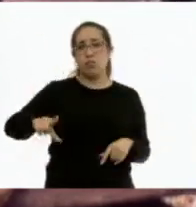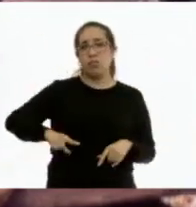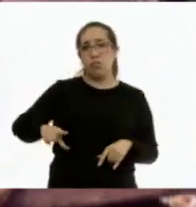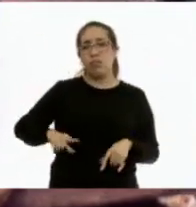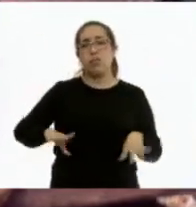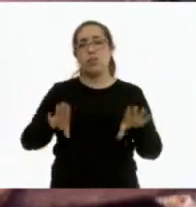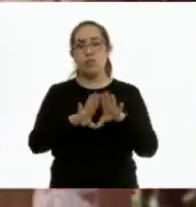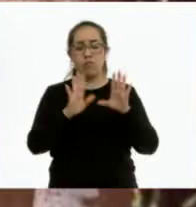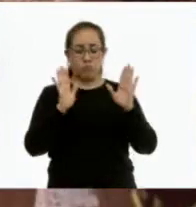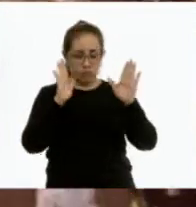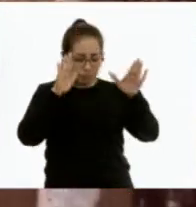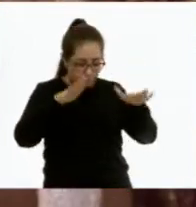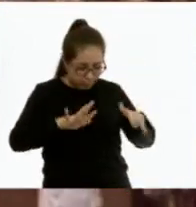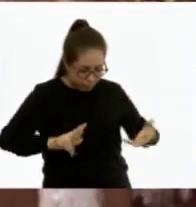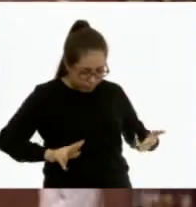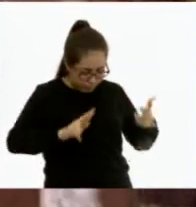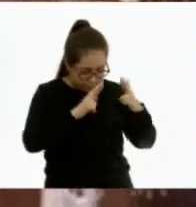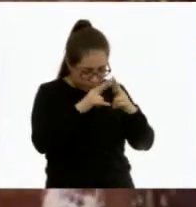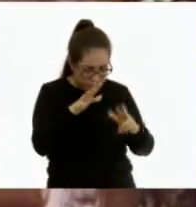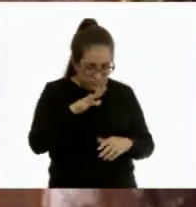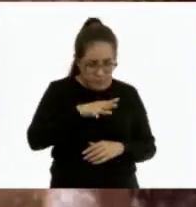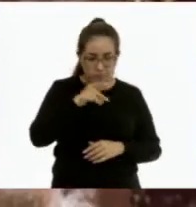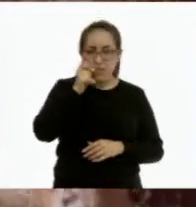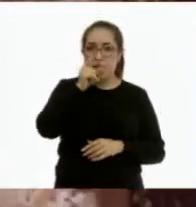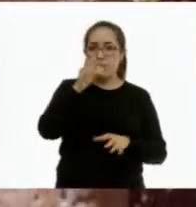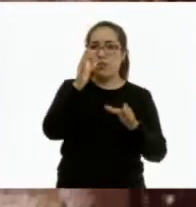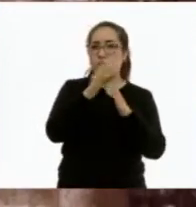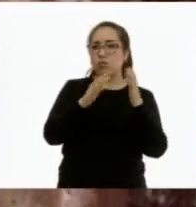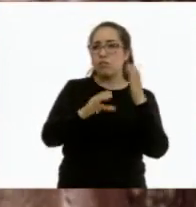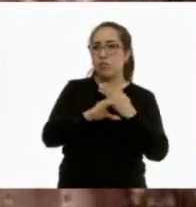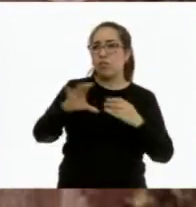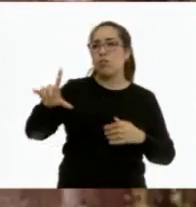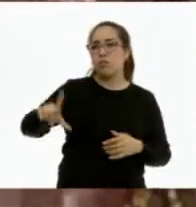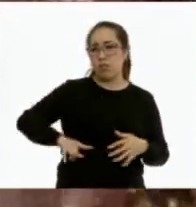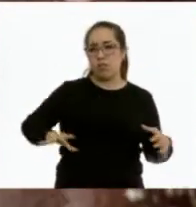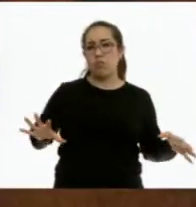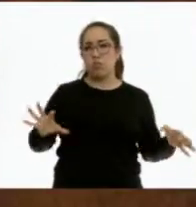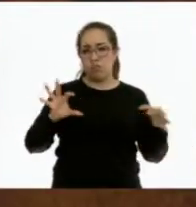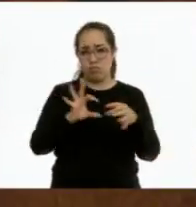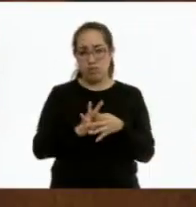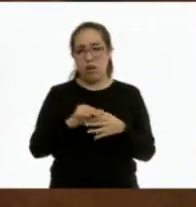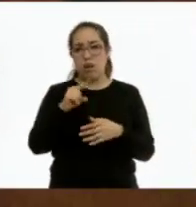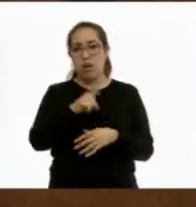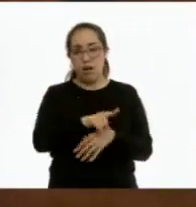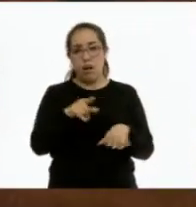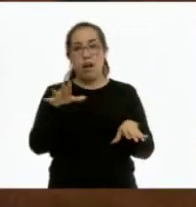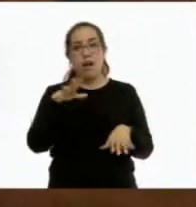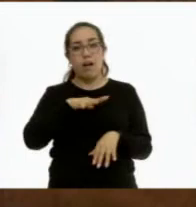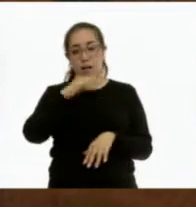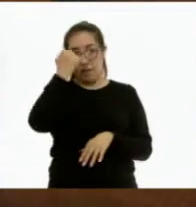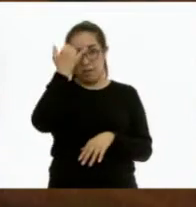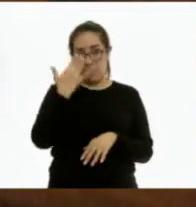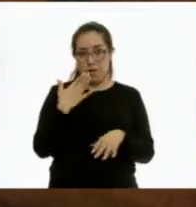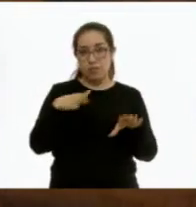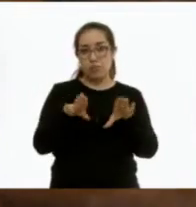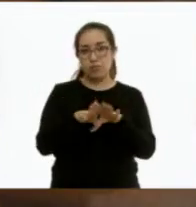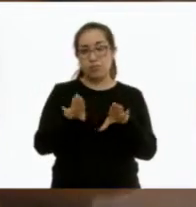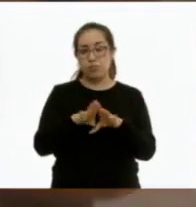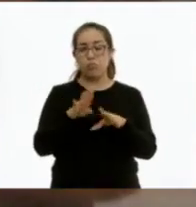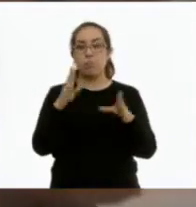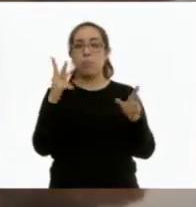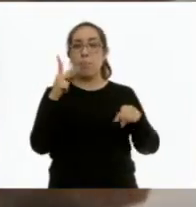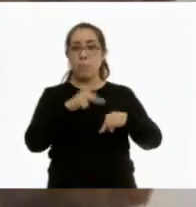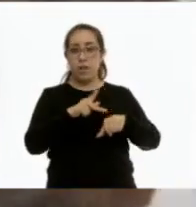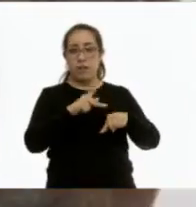religiosas y donde tal vez atendieron asuntos de gobierno. Las imágenes talladas en los gigantescos asientos revelan